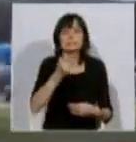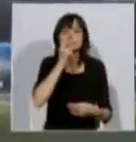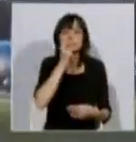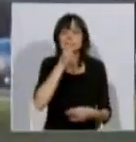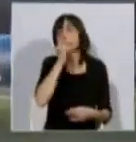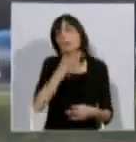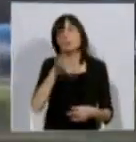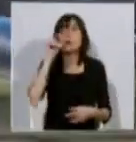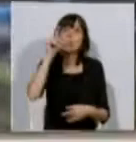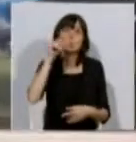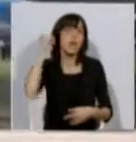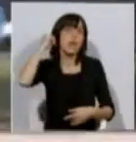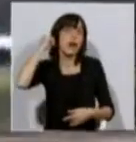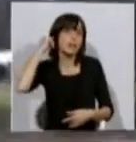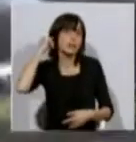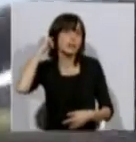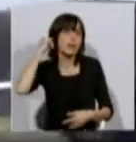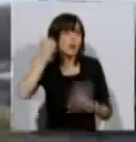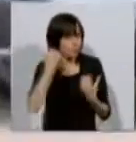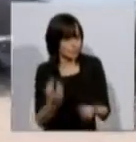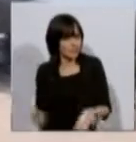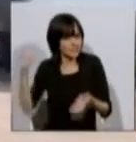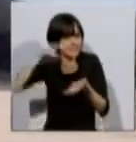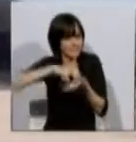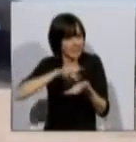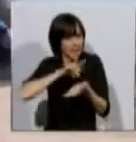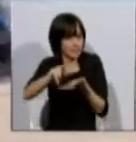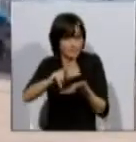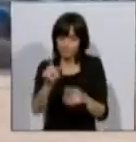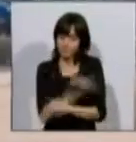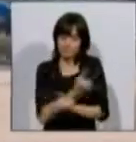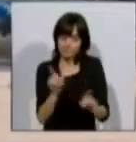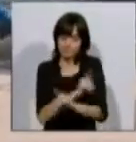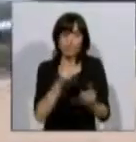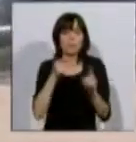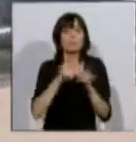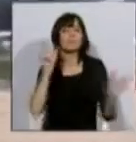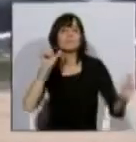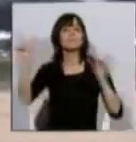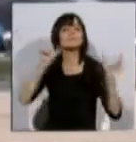de oído, por ejemplo, no te podés subir a un avión por